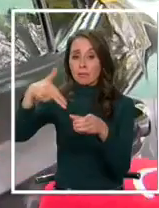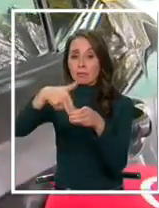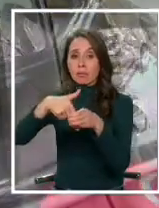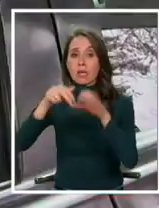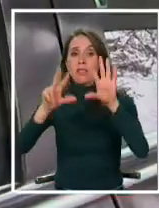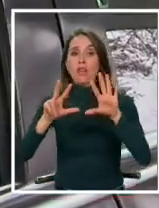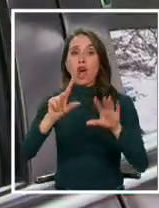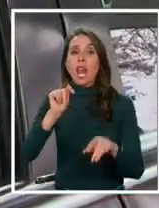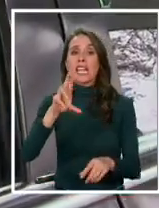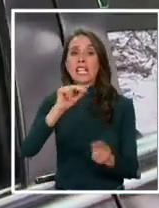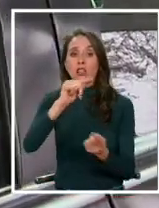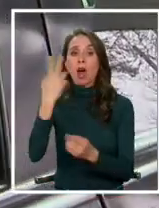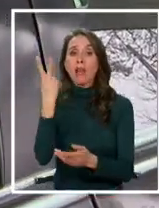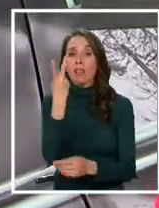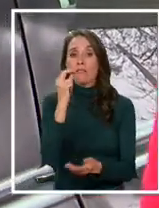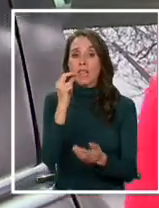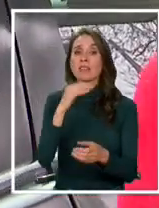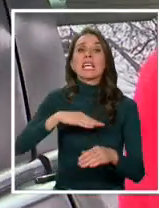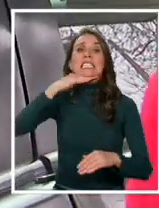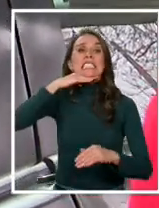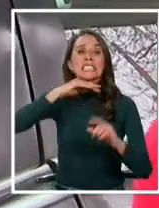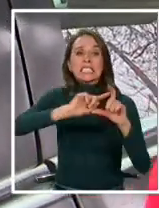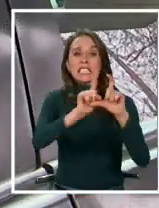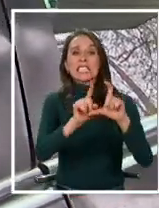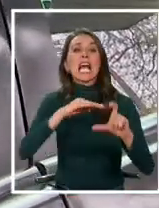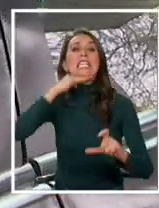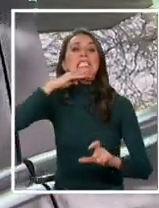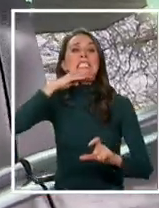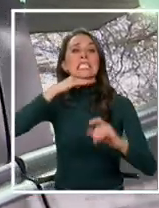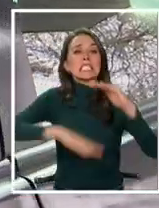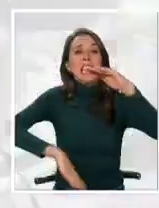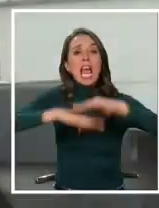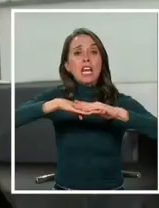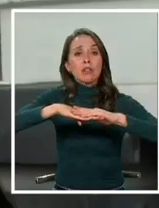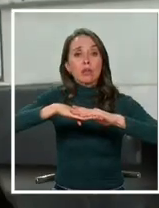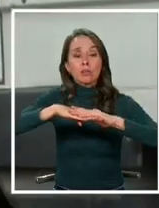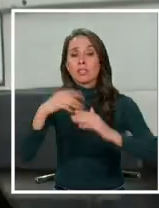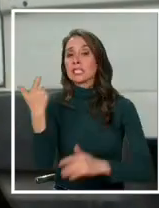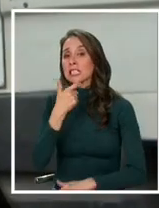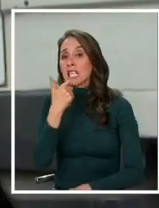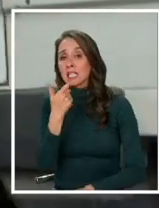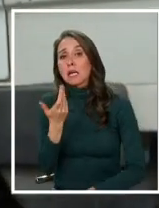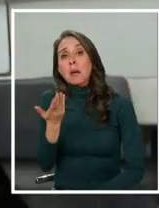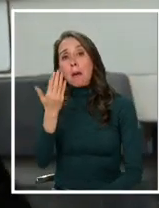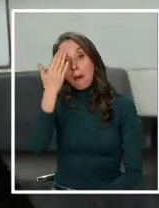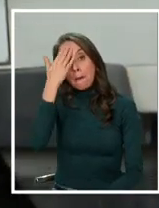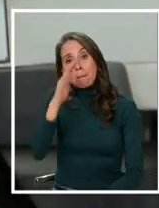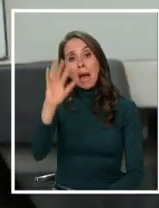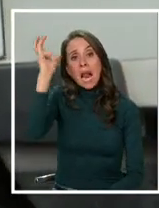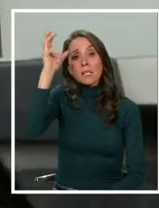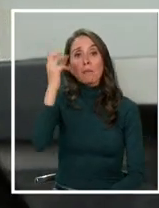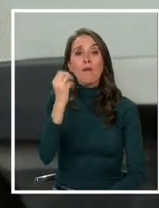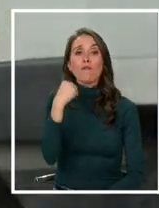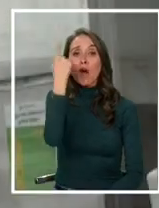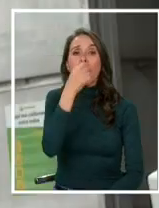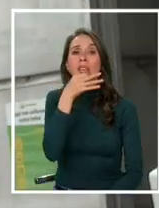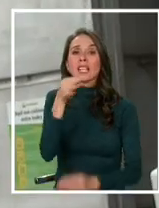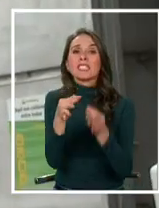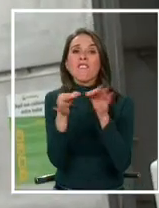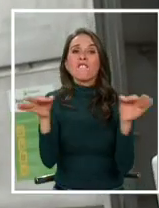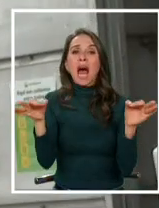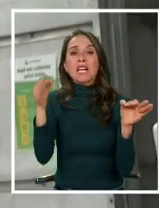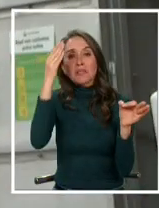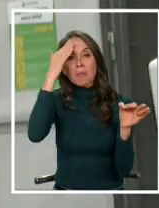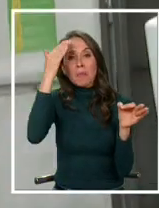18 l antes con 20 Lucas casi llenaba uno al mal tiempo buena cara dice el viejo refrán